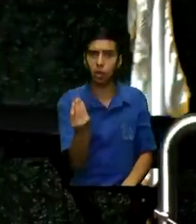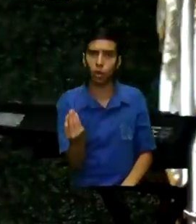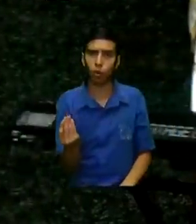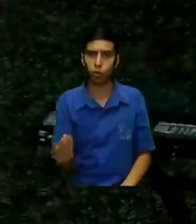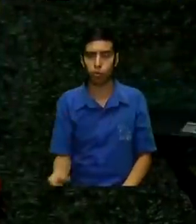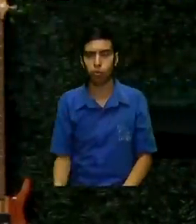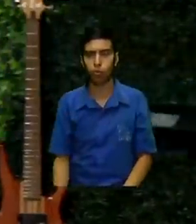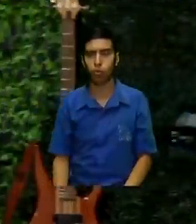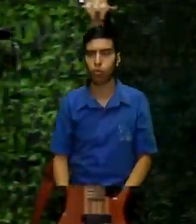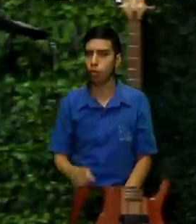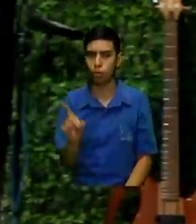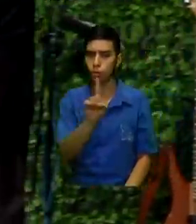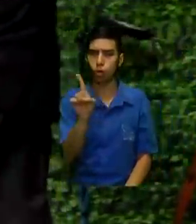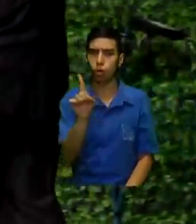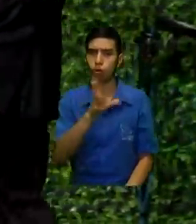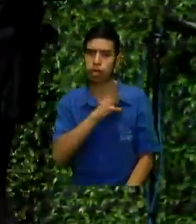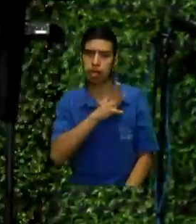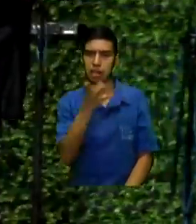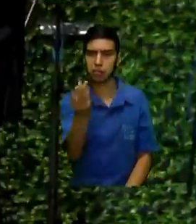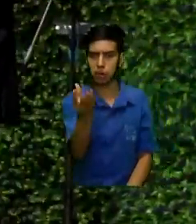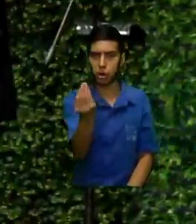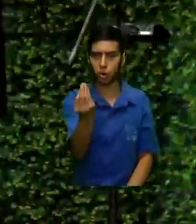Aleluya.